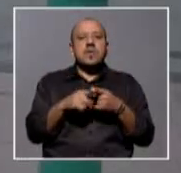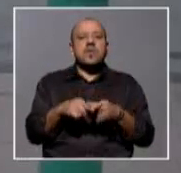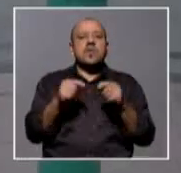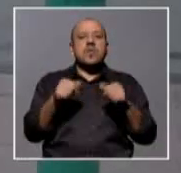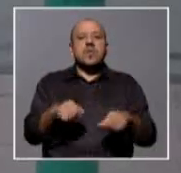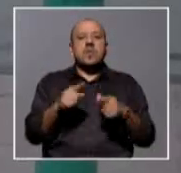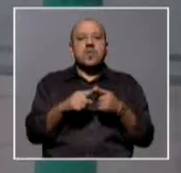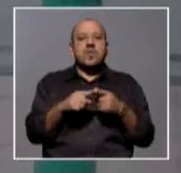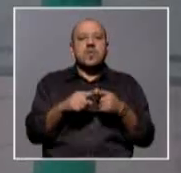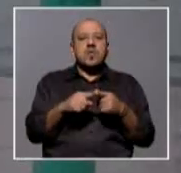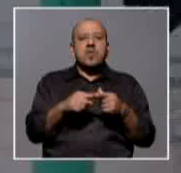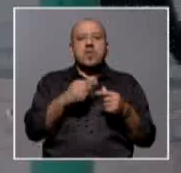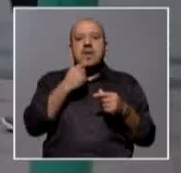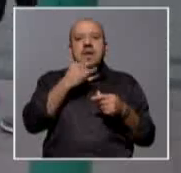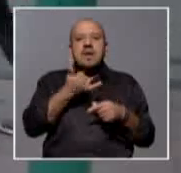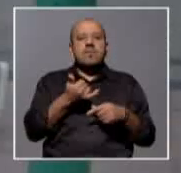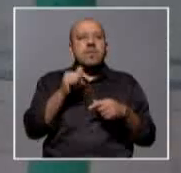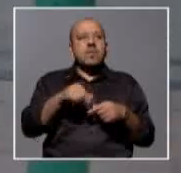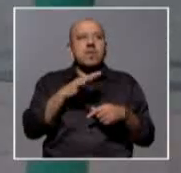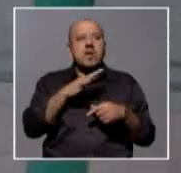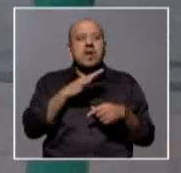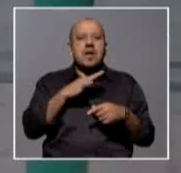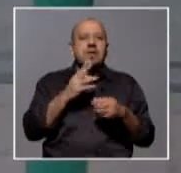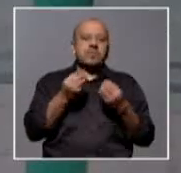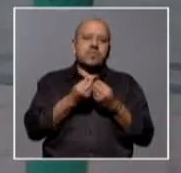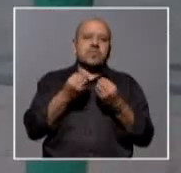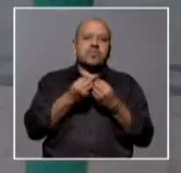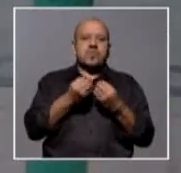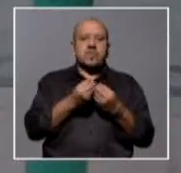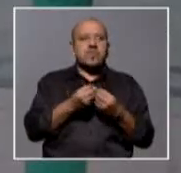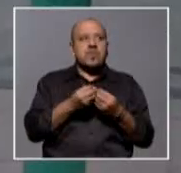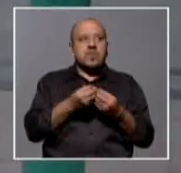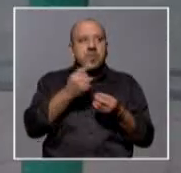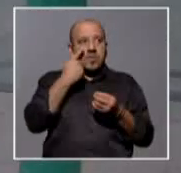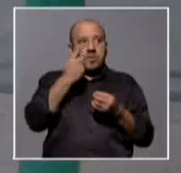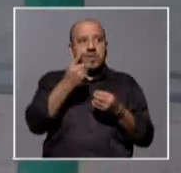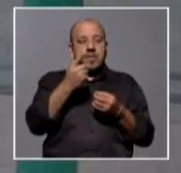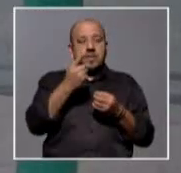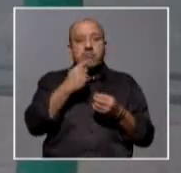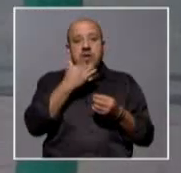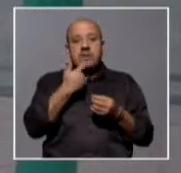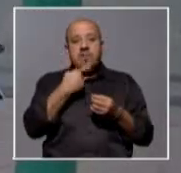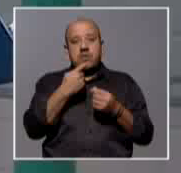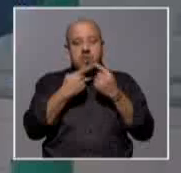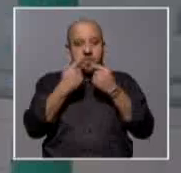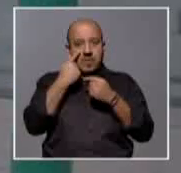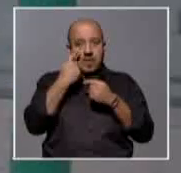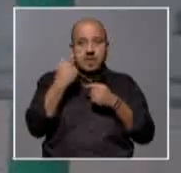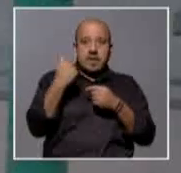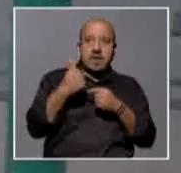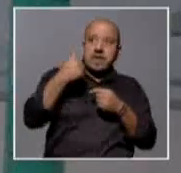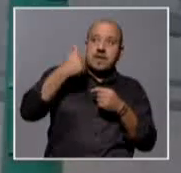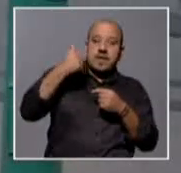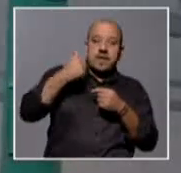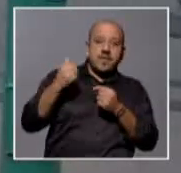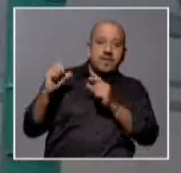Libertad. Ejemplos de intervenciones que hay un montón por todo Montevideo. Mirá, acá arriba a mi izquierda, por ejemplo, una foto, una